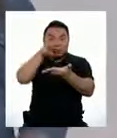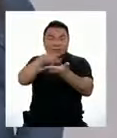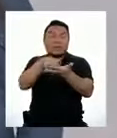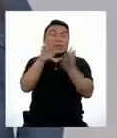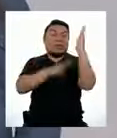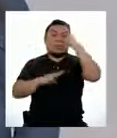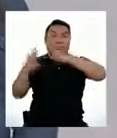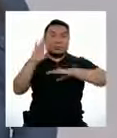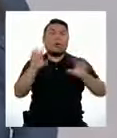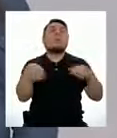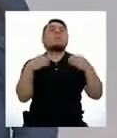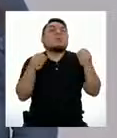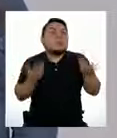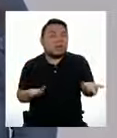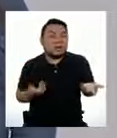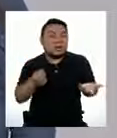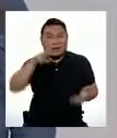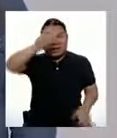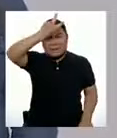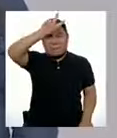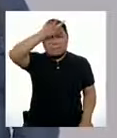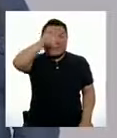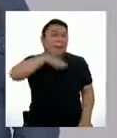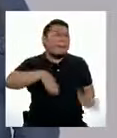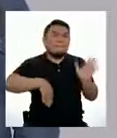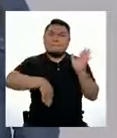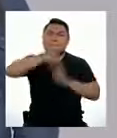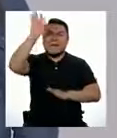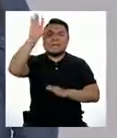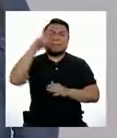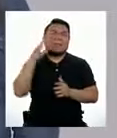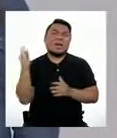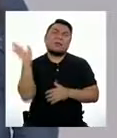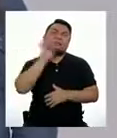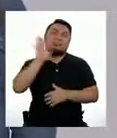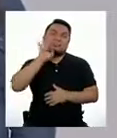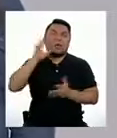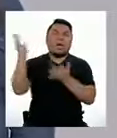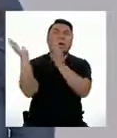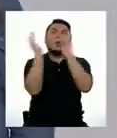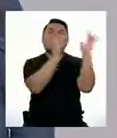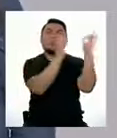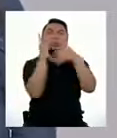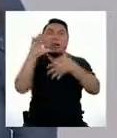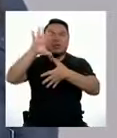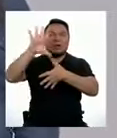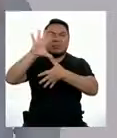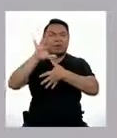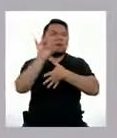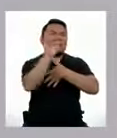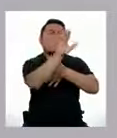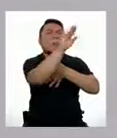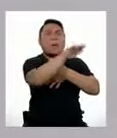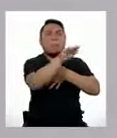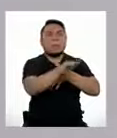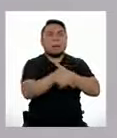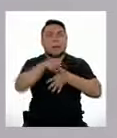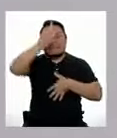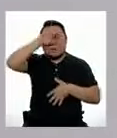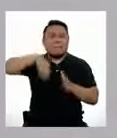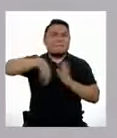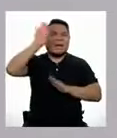¿verdad? ¿Por qué crees que el Perú es el país con mayor contaminación del aire de América Latina?